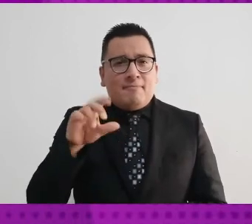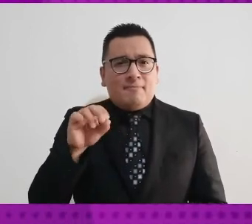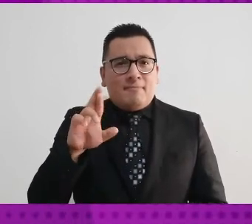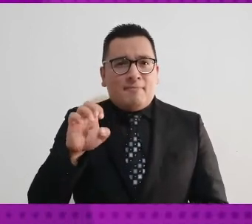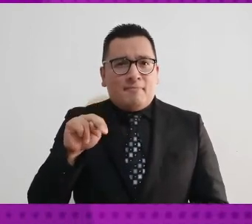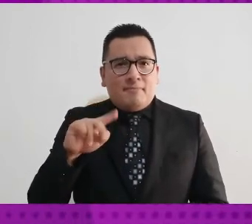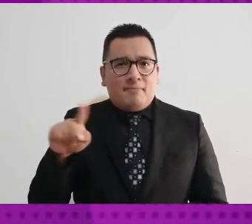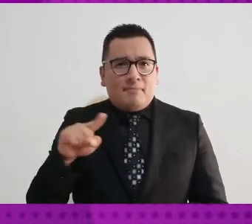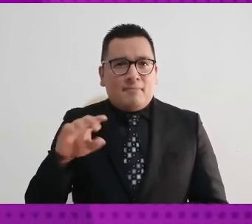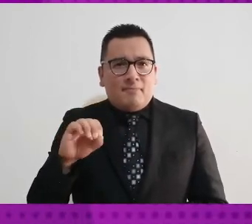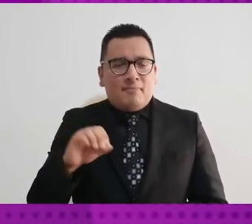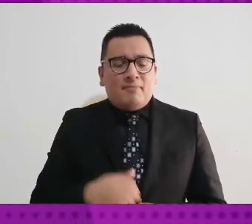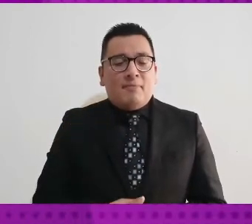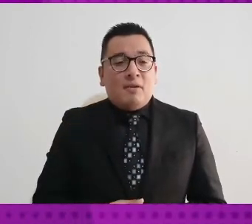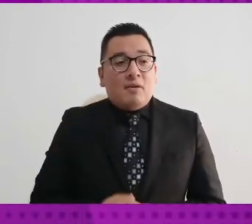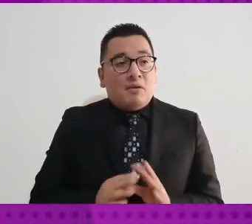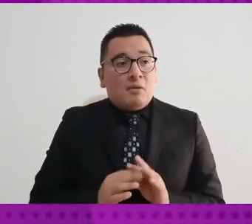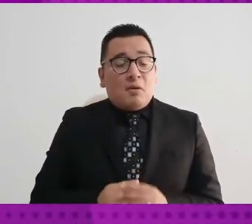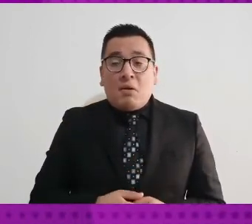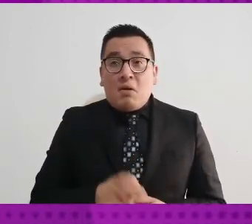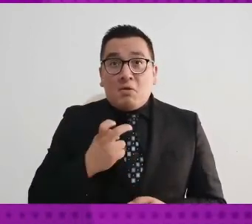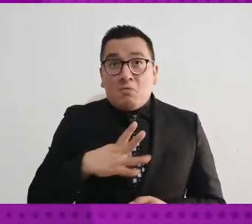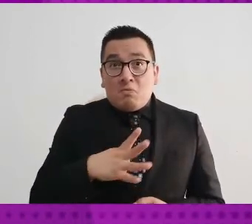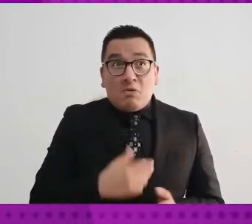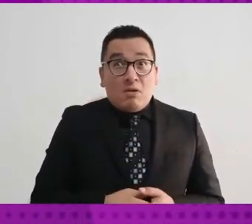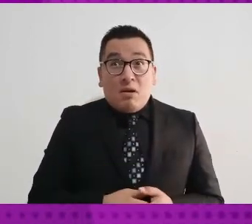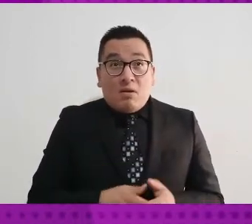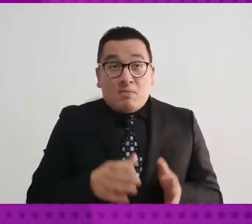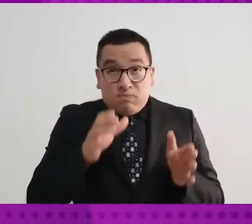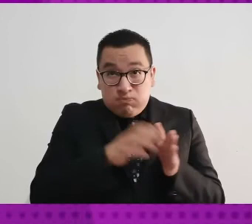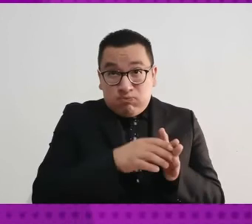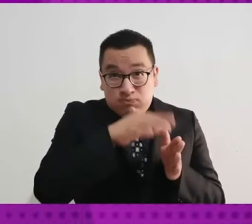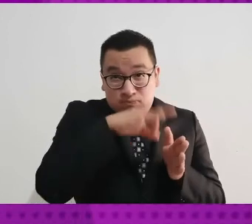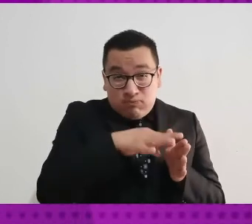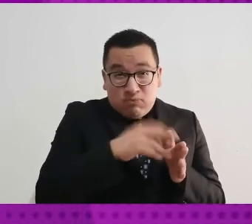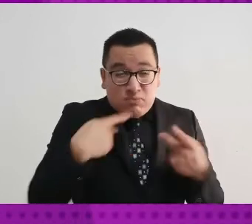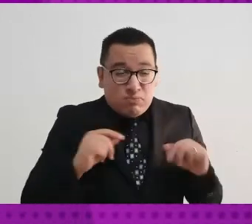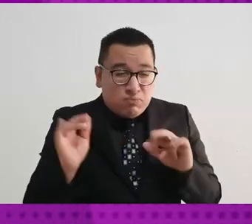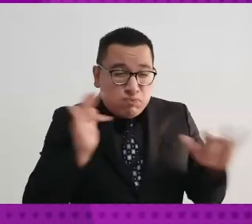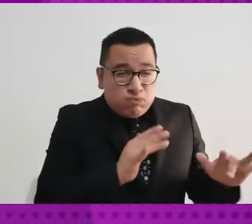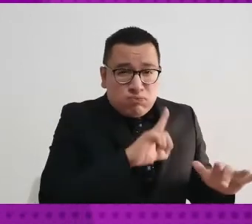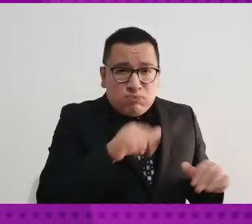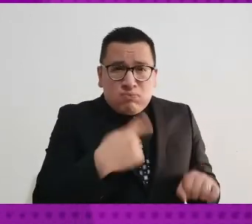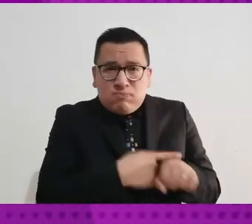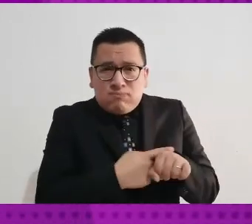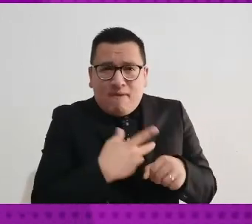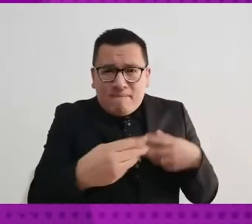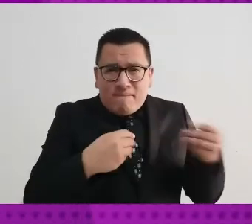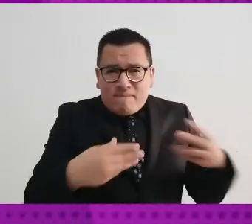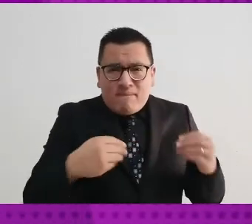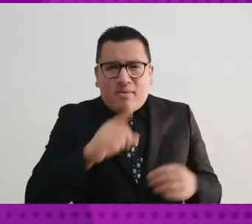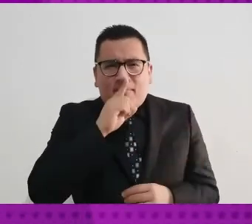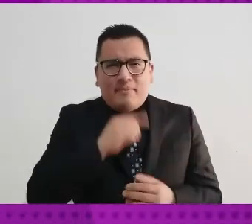Lorenzo Córdoba, pues que las elecciones no fueron un factor de contagio en nuestras sociedades de Hidalgo y de